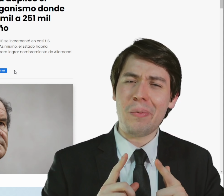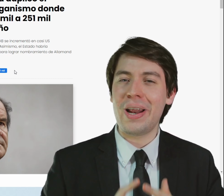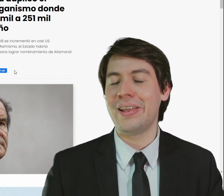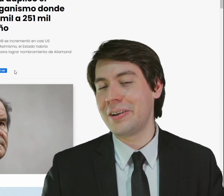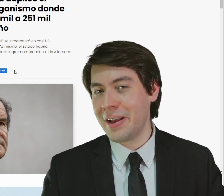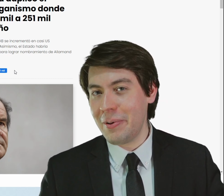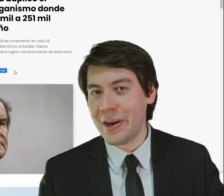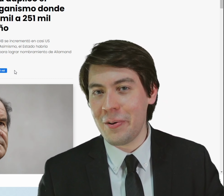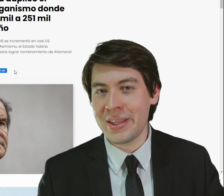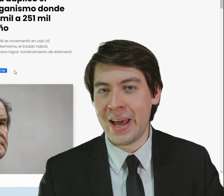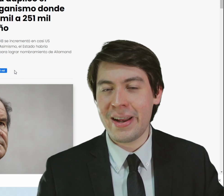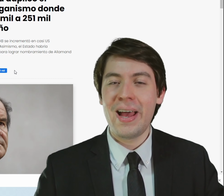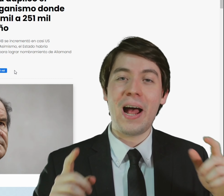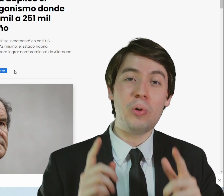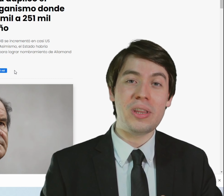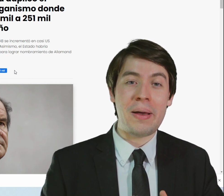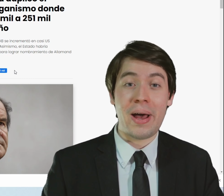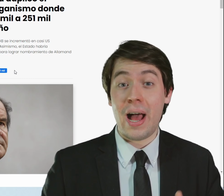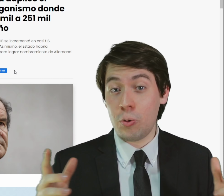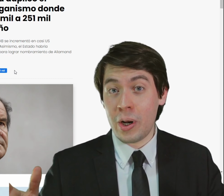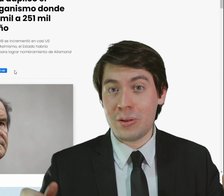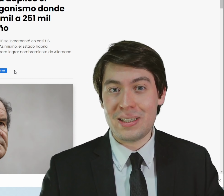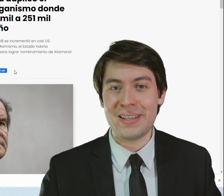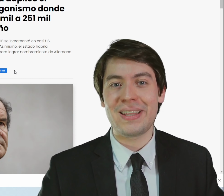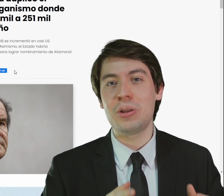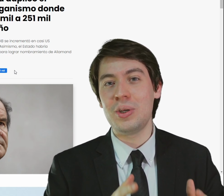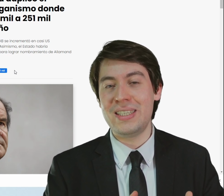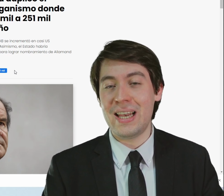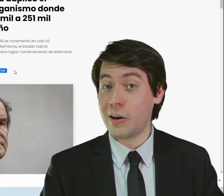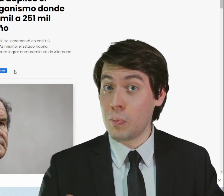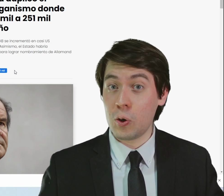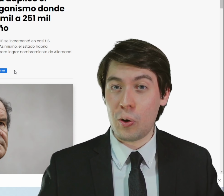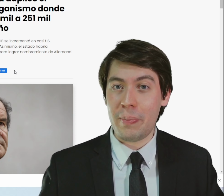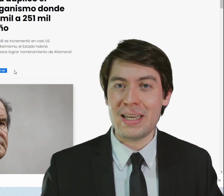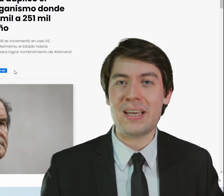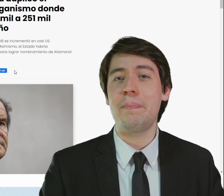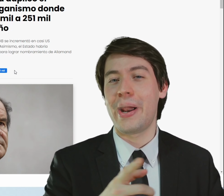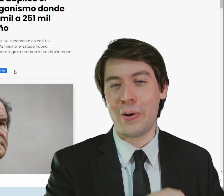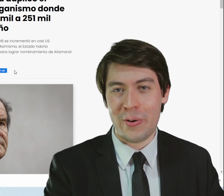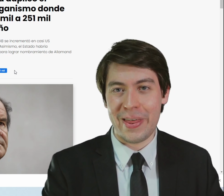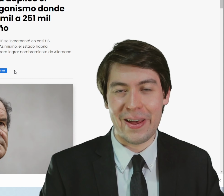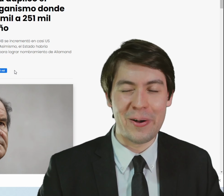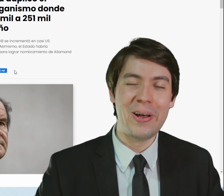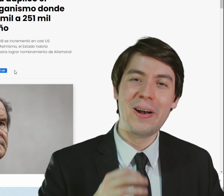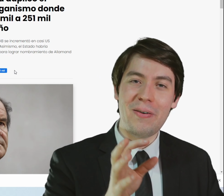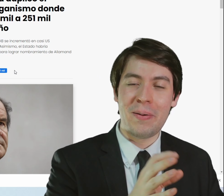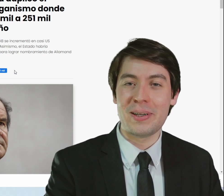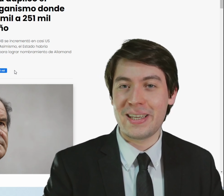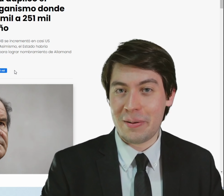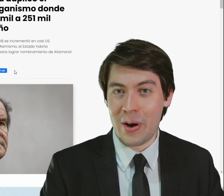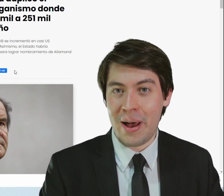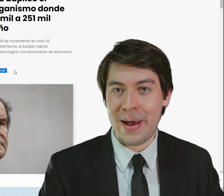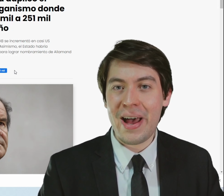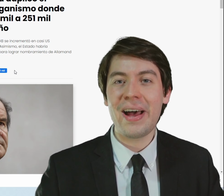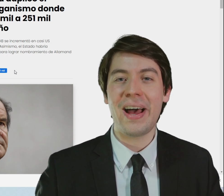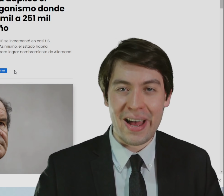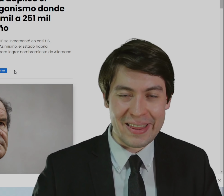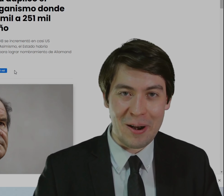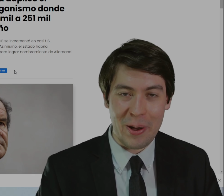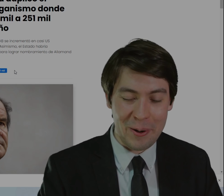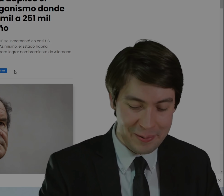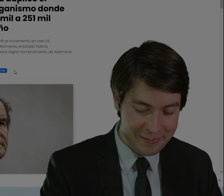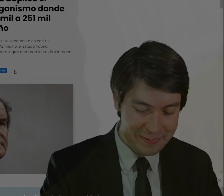y recuerden que pueden recomendar algún tema alguna noticia tanto de chile como otros países para otro vídeo nos veremos el 7 programa